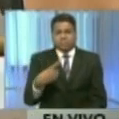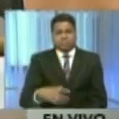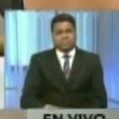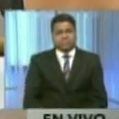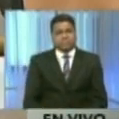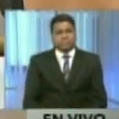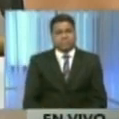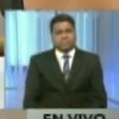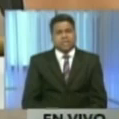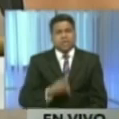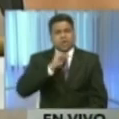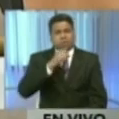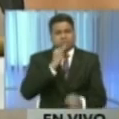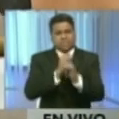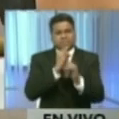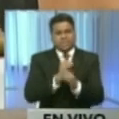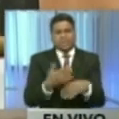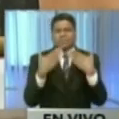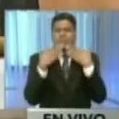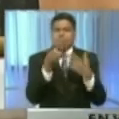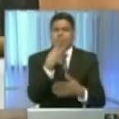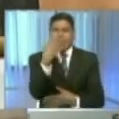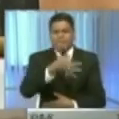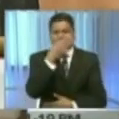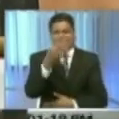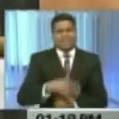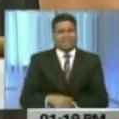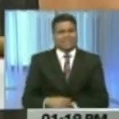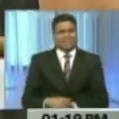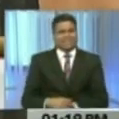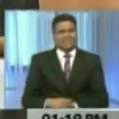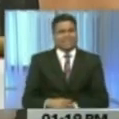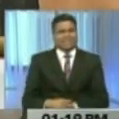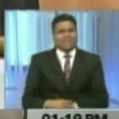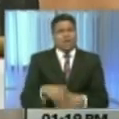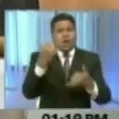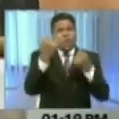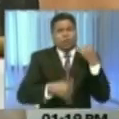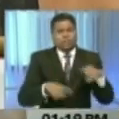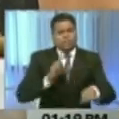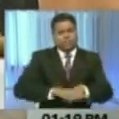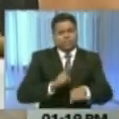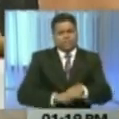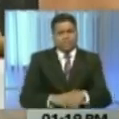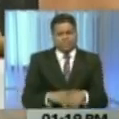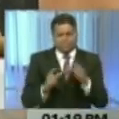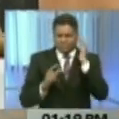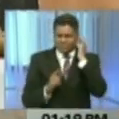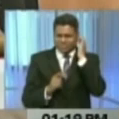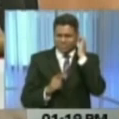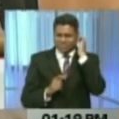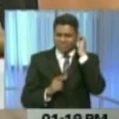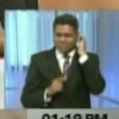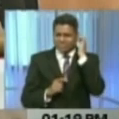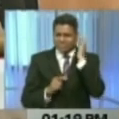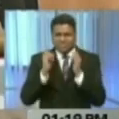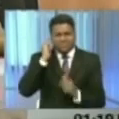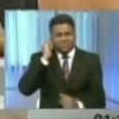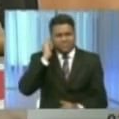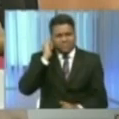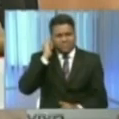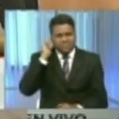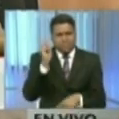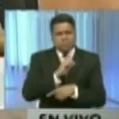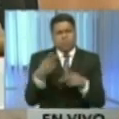No sé si... Buenas tardes ya, 1:20. En los últimos tiempos y de manera extraoficial hemos podido conocer presiones